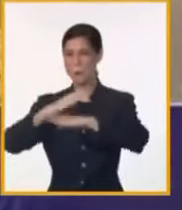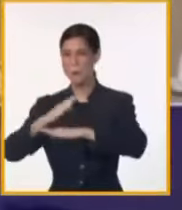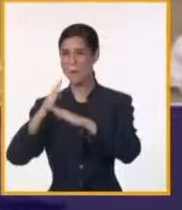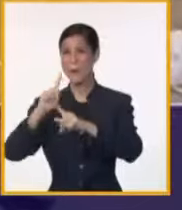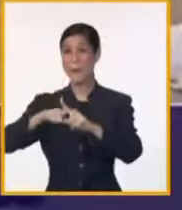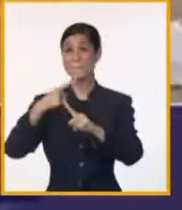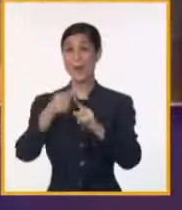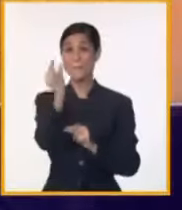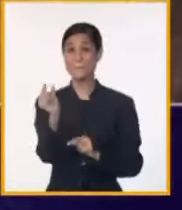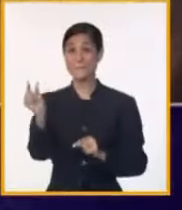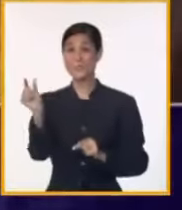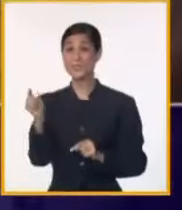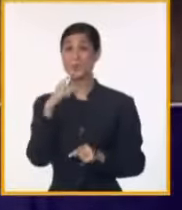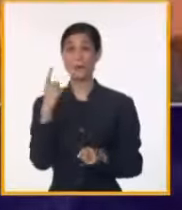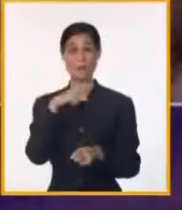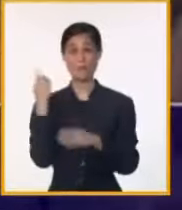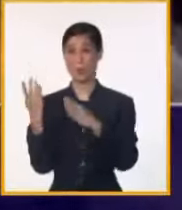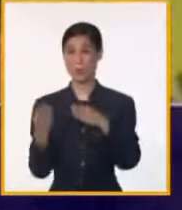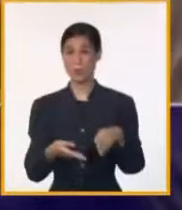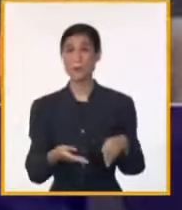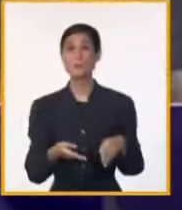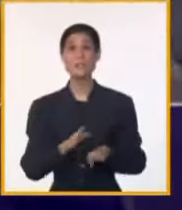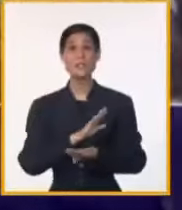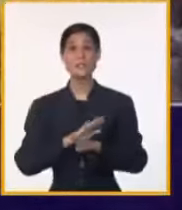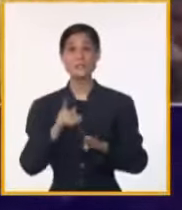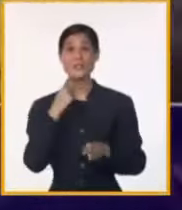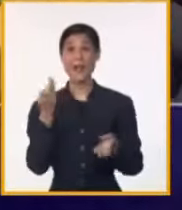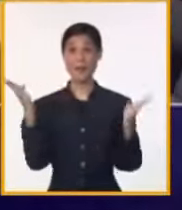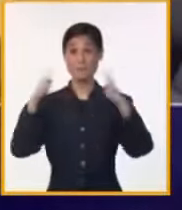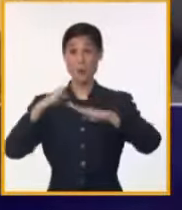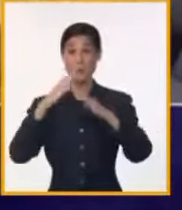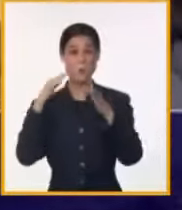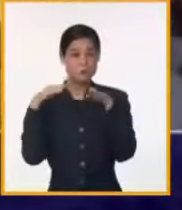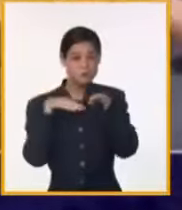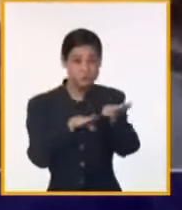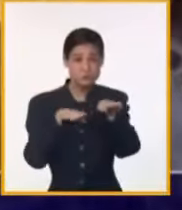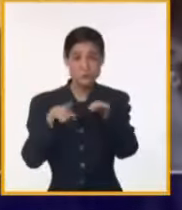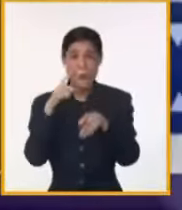palestinos muertos se estima que 10000 cadáveres siguen bajo los